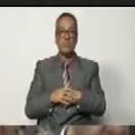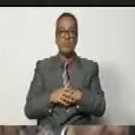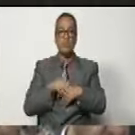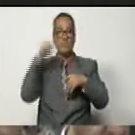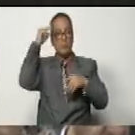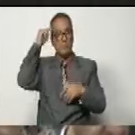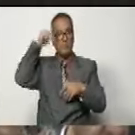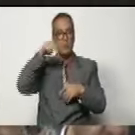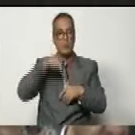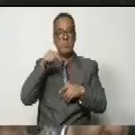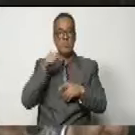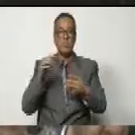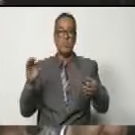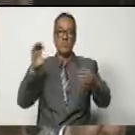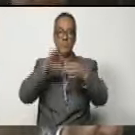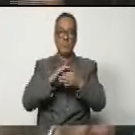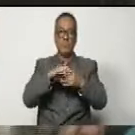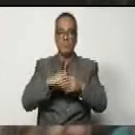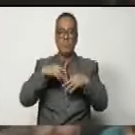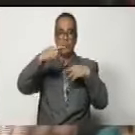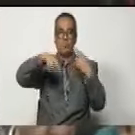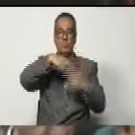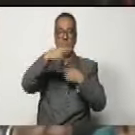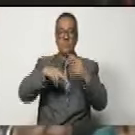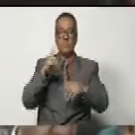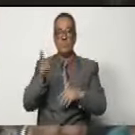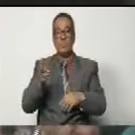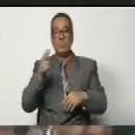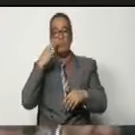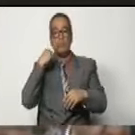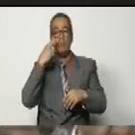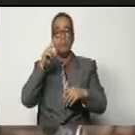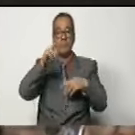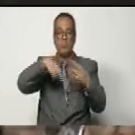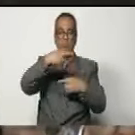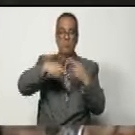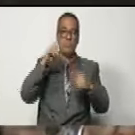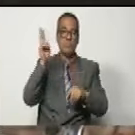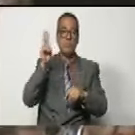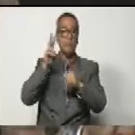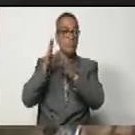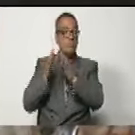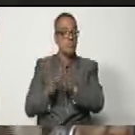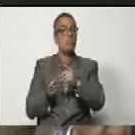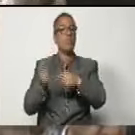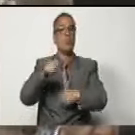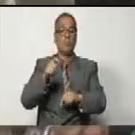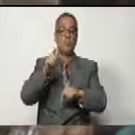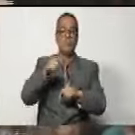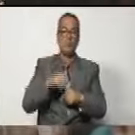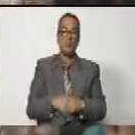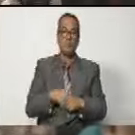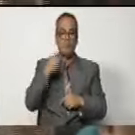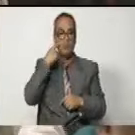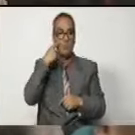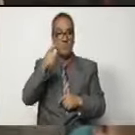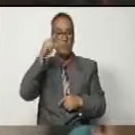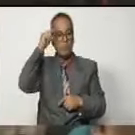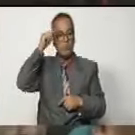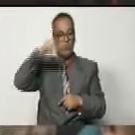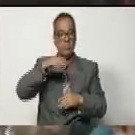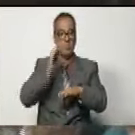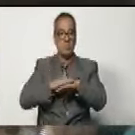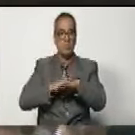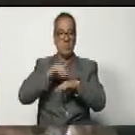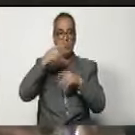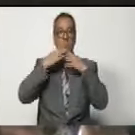que recordemos hoy esa asociación entre la revolución haitiana y la revolución venezolana, más aún cuando vemos lo que hoy está